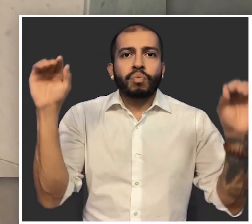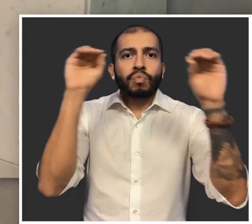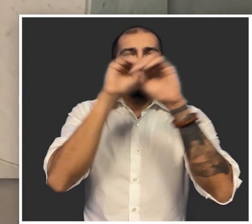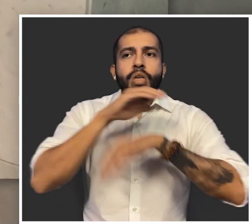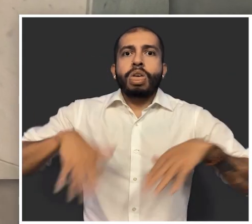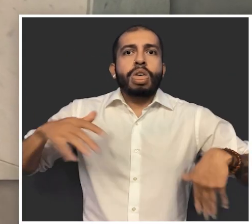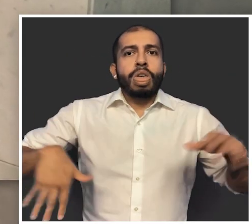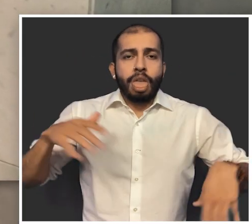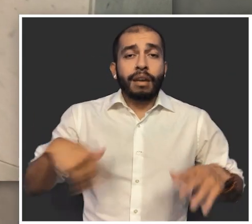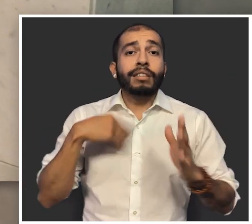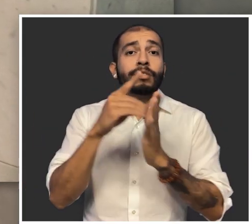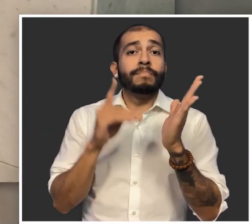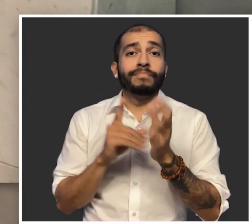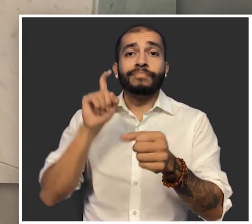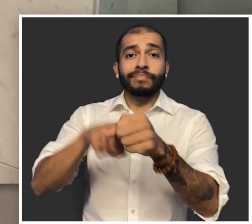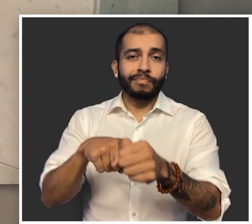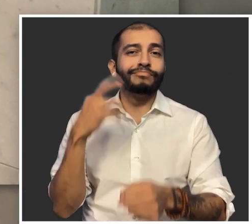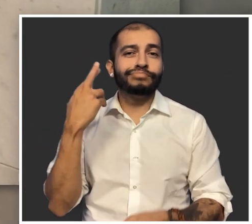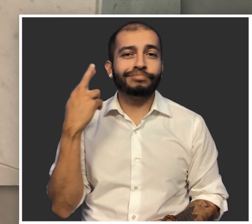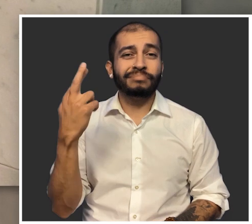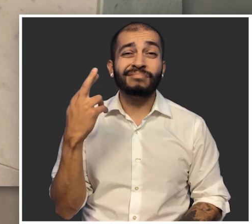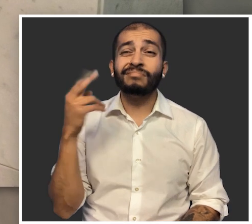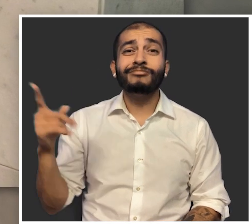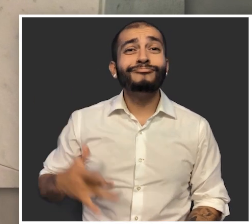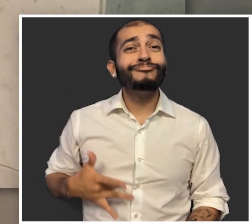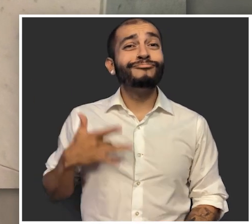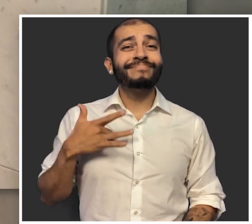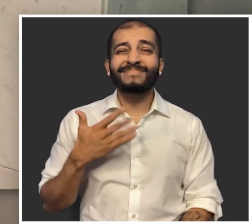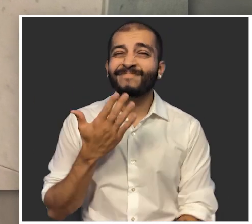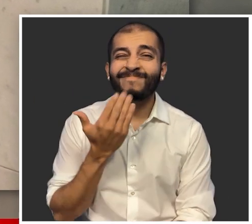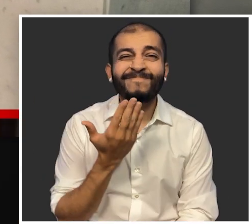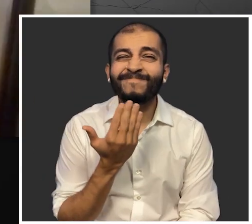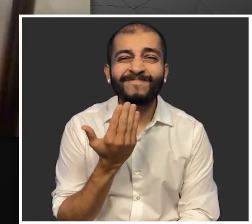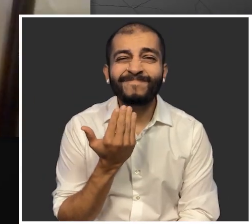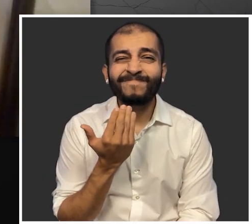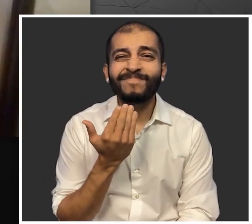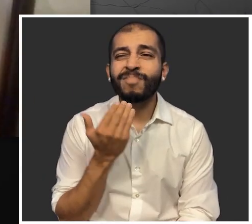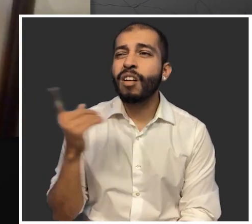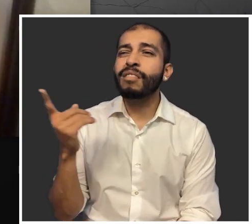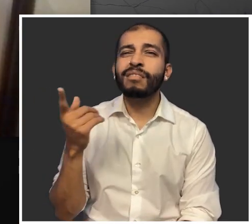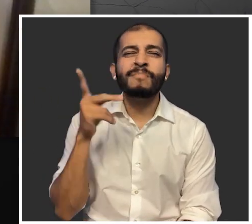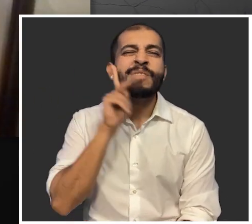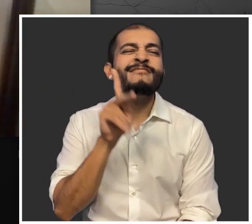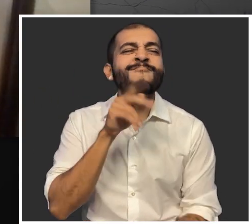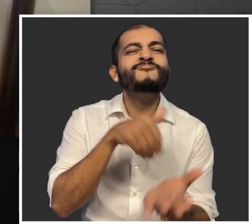Foto de Amalia afinando su guitarra. El departamento en el que estaba, que era el de música, era muy insensible.